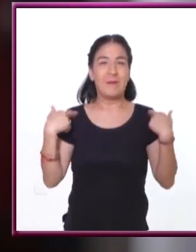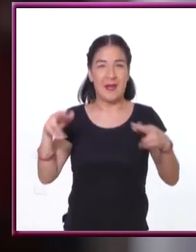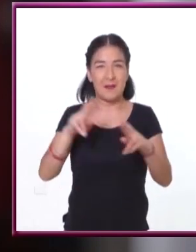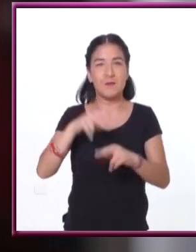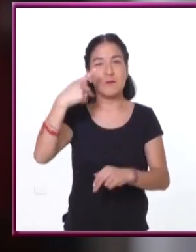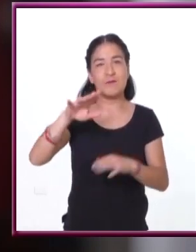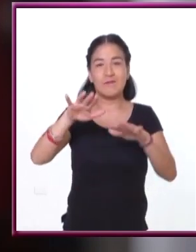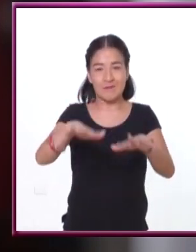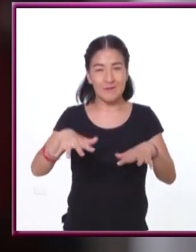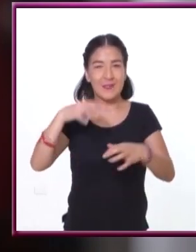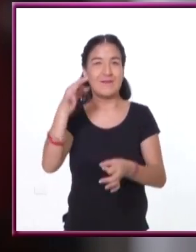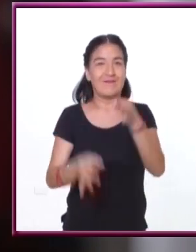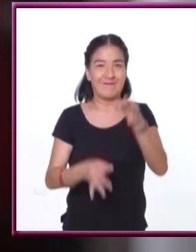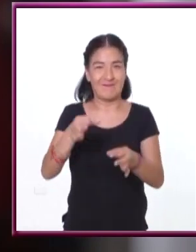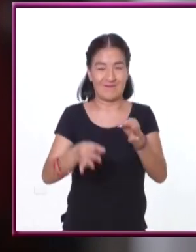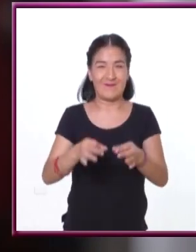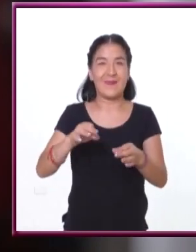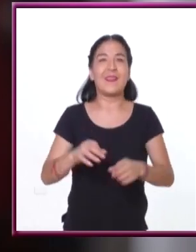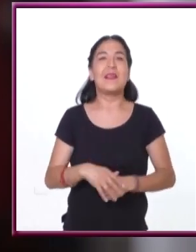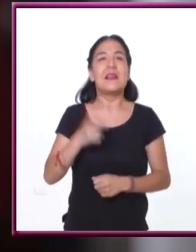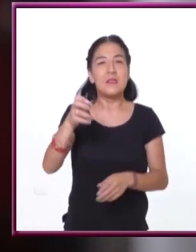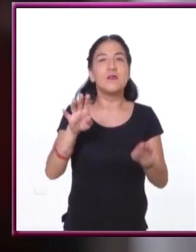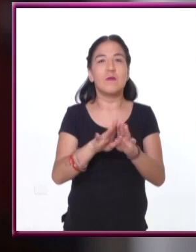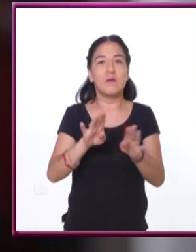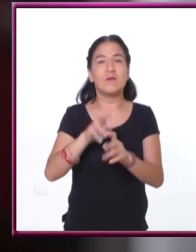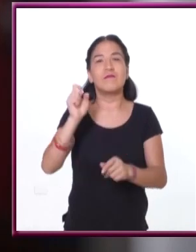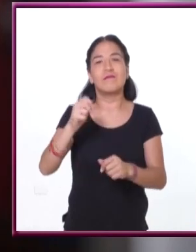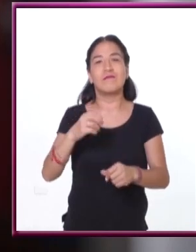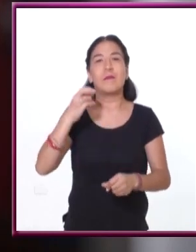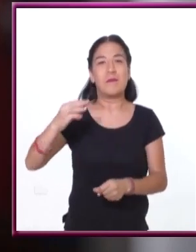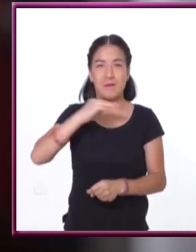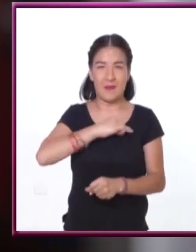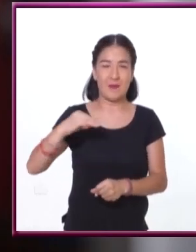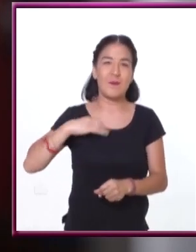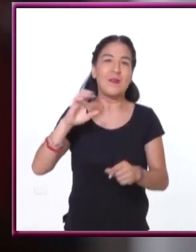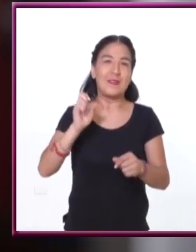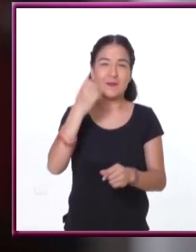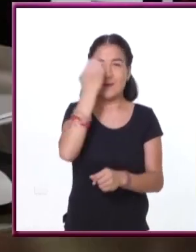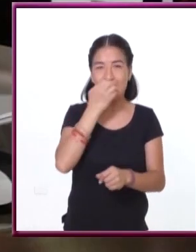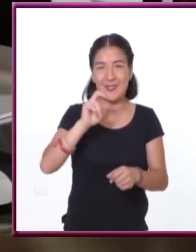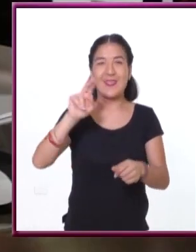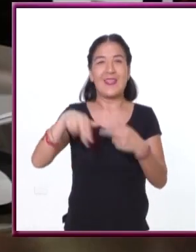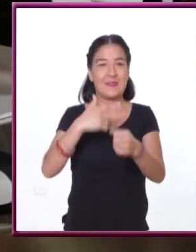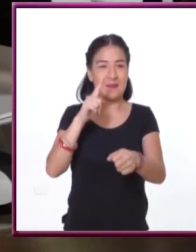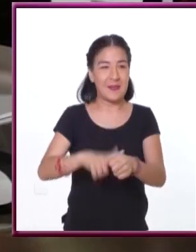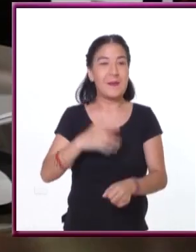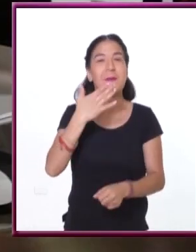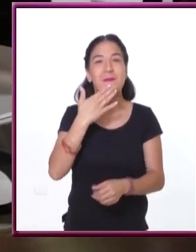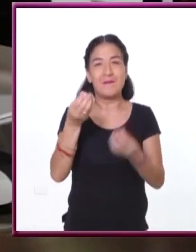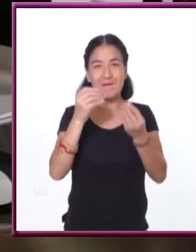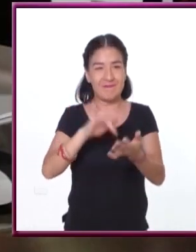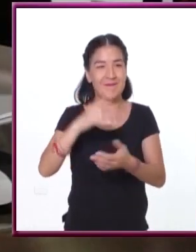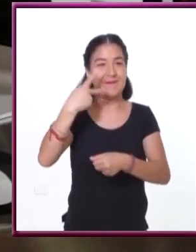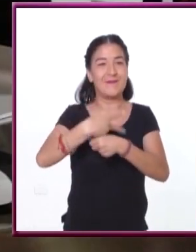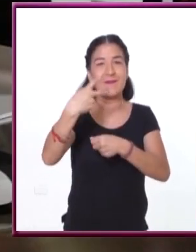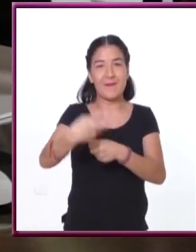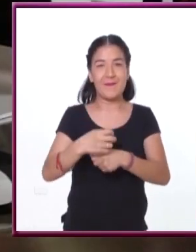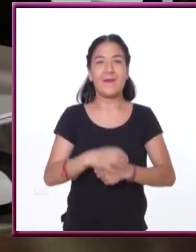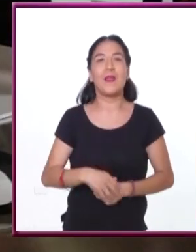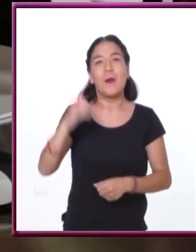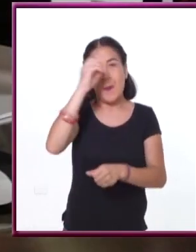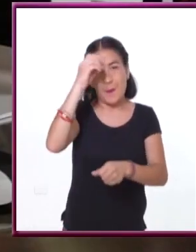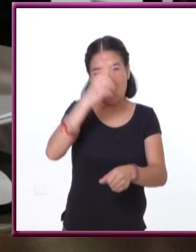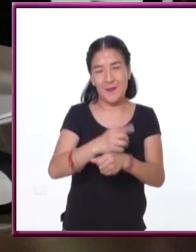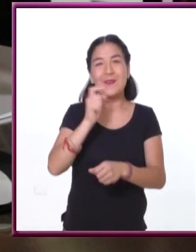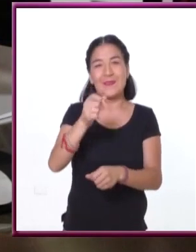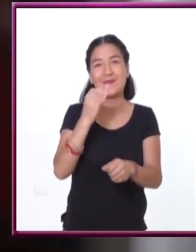la Suprema Corte de Justicia de la Nación y miembro del Colegio Nacional. ¿Cómo está, doctor? Bien, muchas gracias. Gracias por la invitación y la